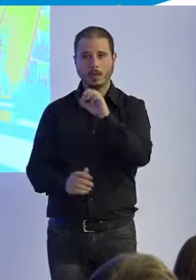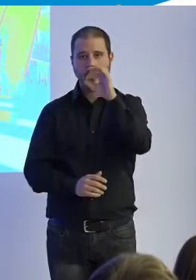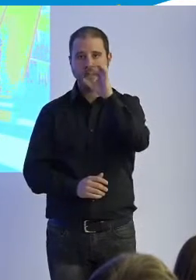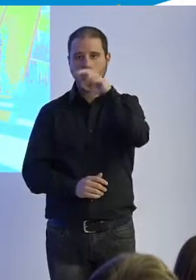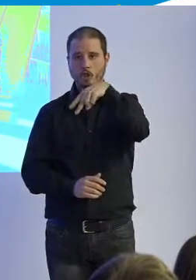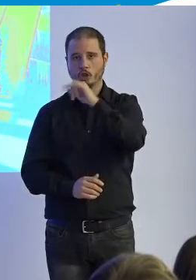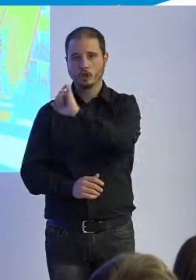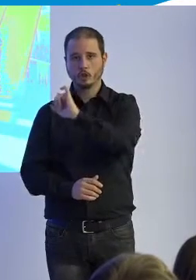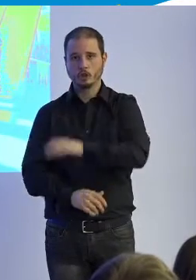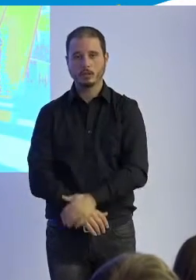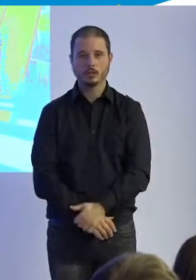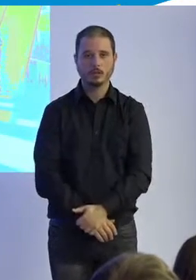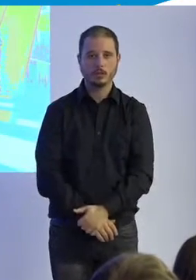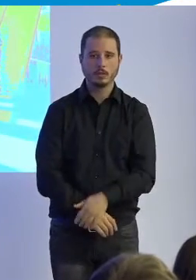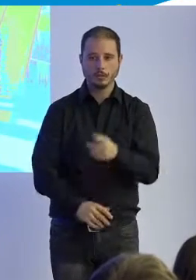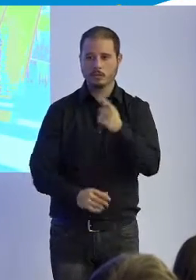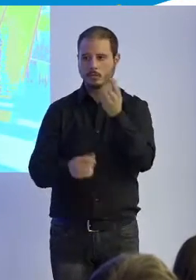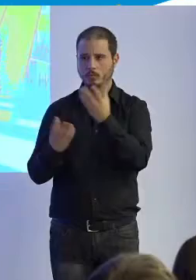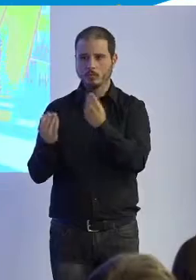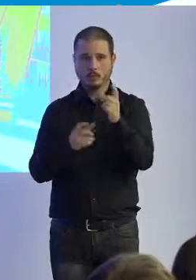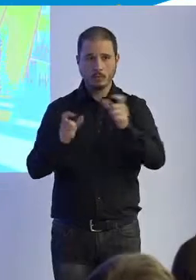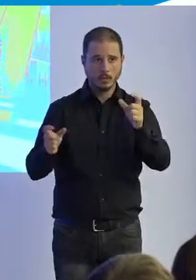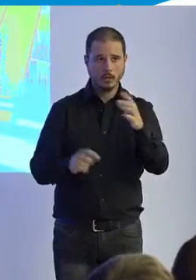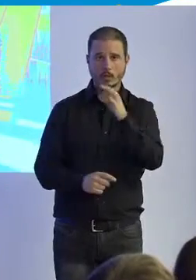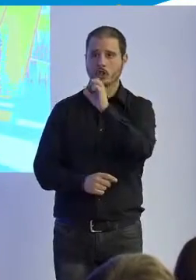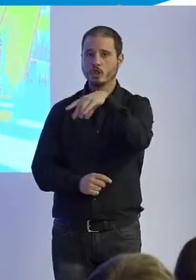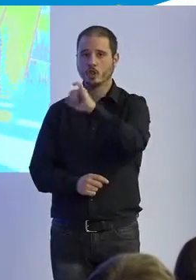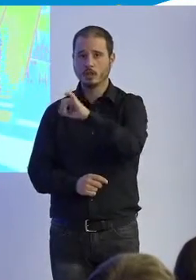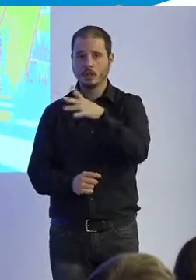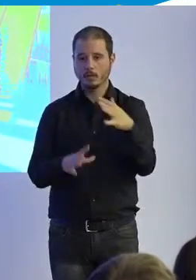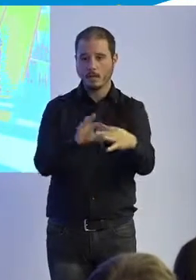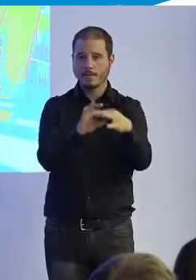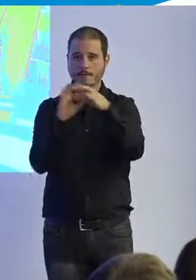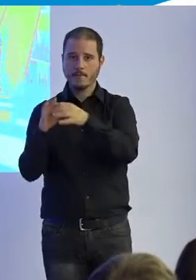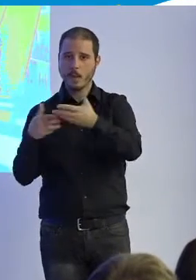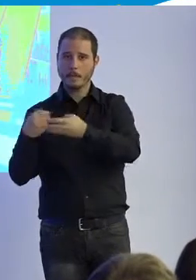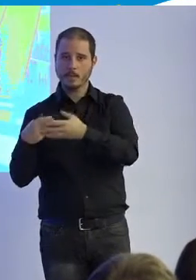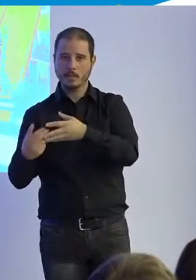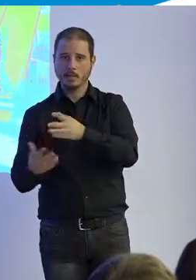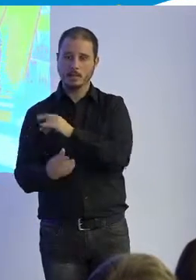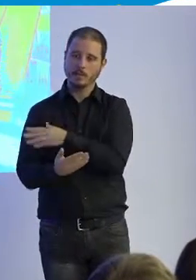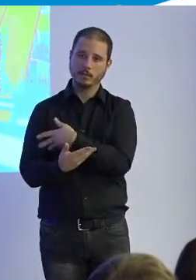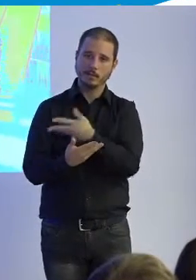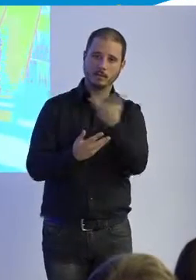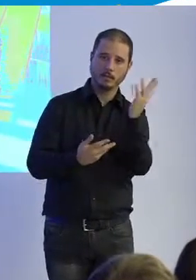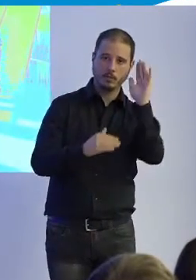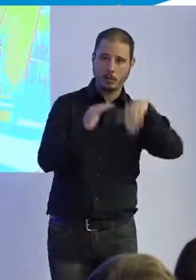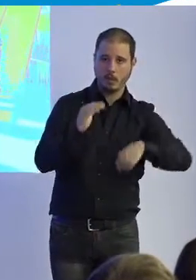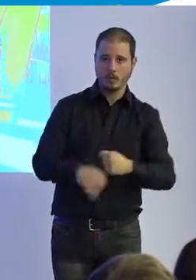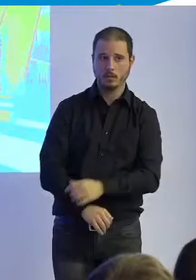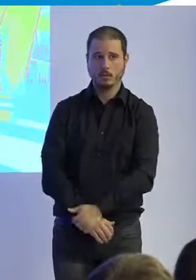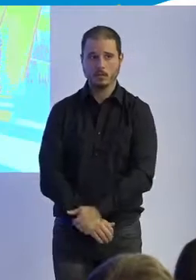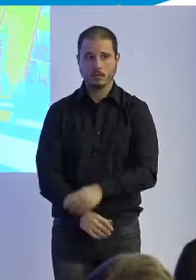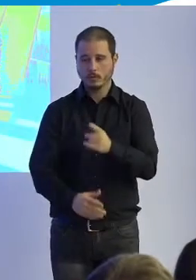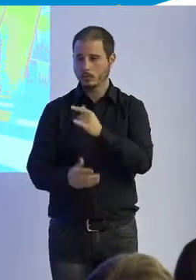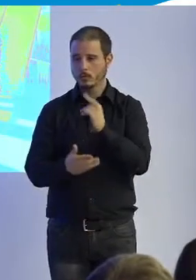más aparatos y va a tener más gente gafas de realidad virtual de Sony, de PlayStation, que de los otros sistemas. Yo las he probado todas y la verdad